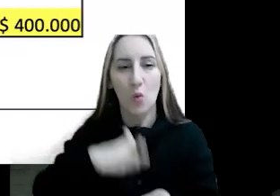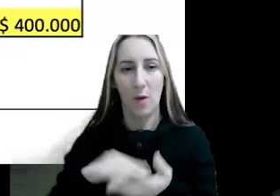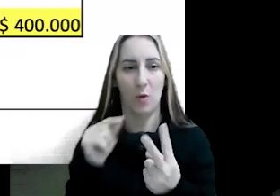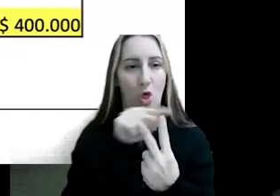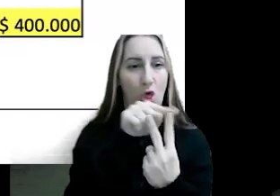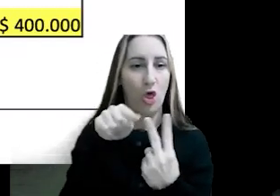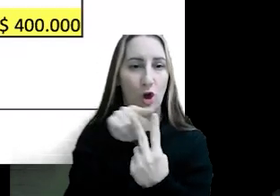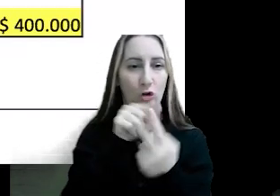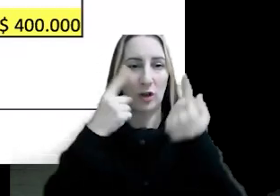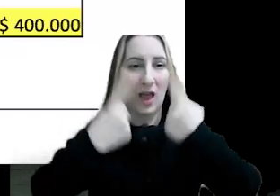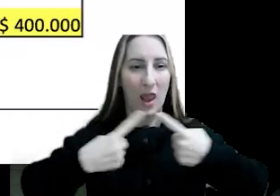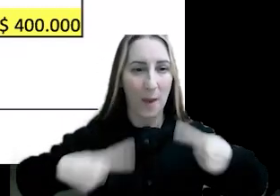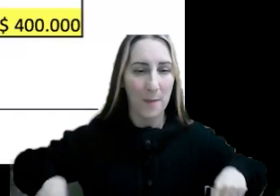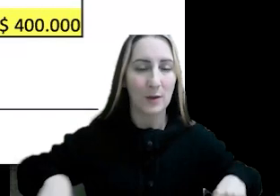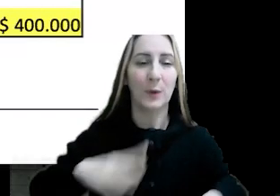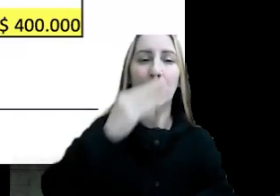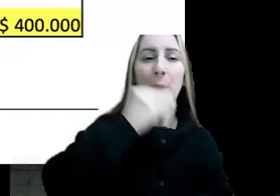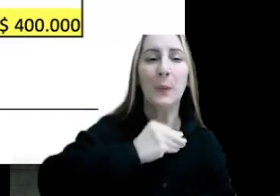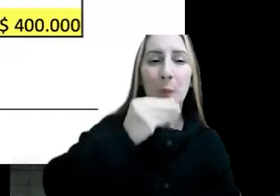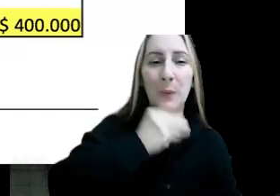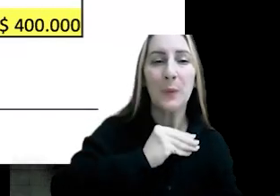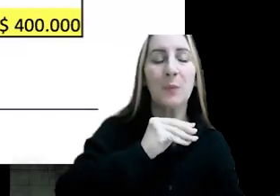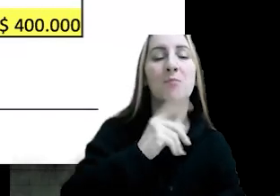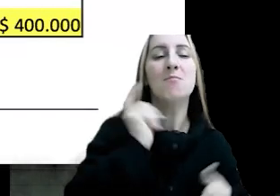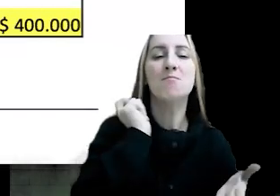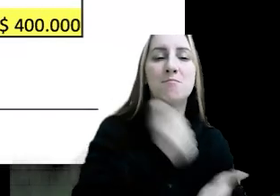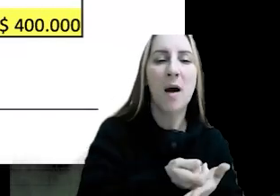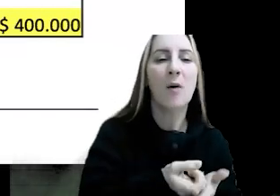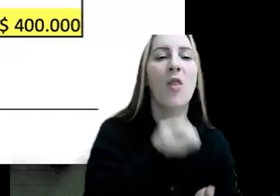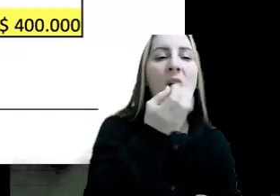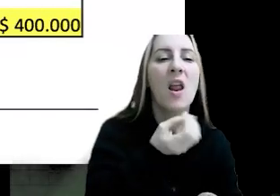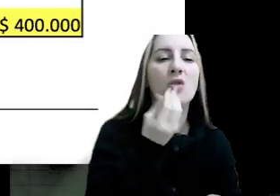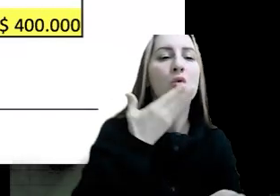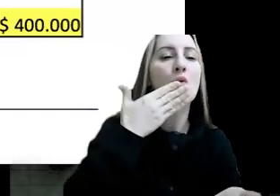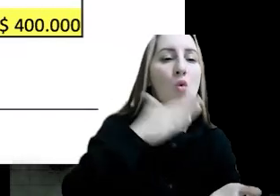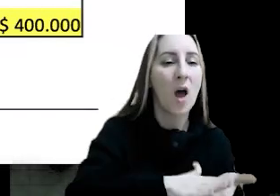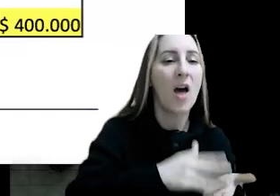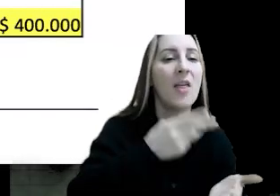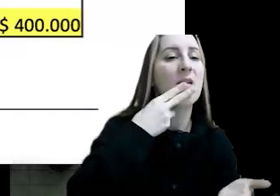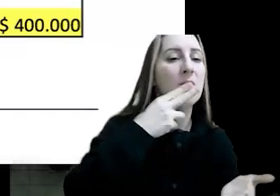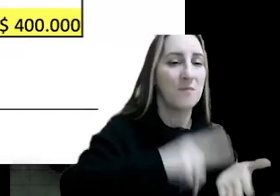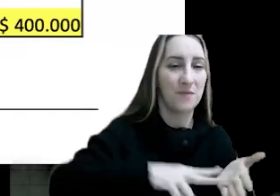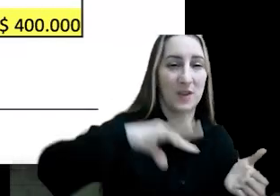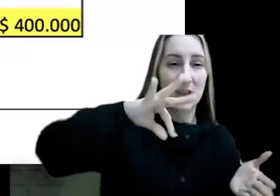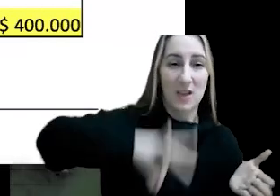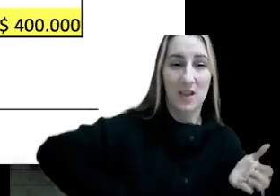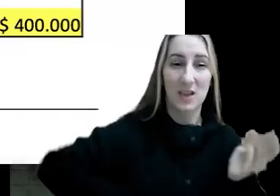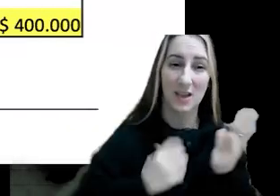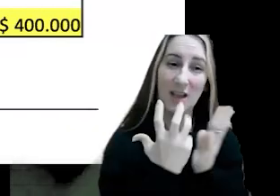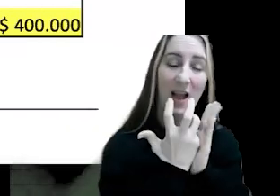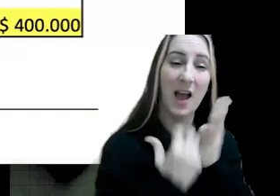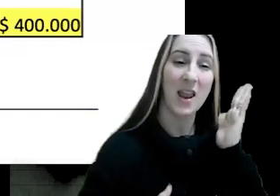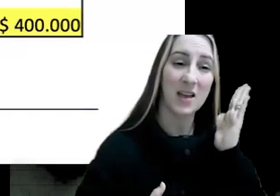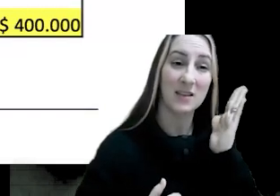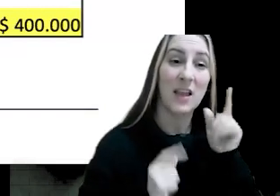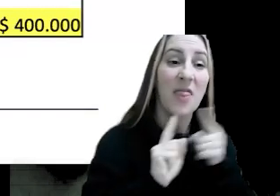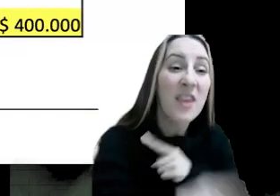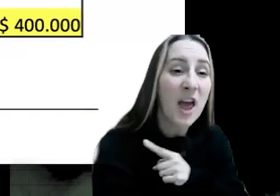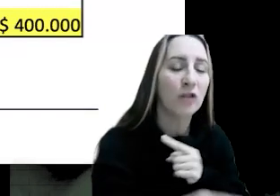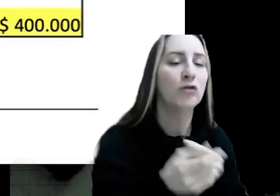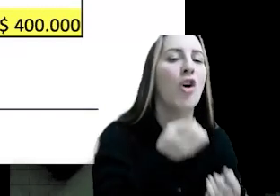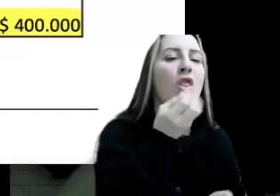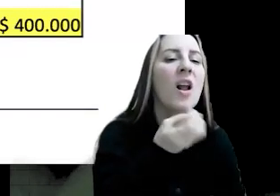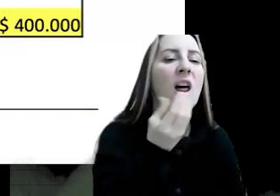sea, para simular el pago en la declaración jurada de ganancias, directamente lo hizo a través de la declaración jurada, pero